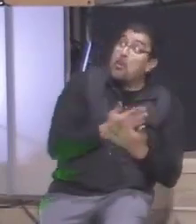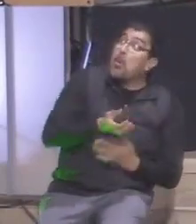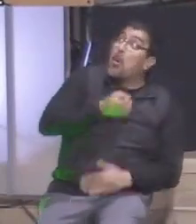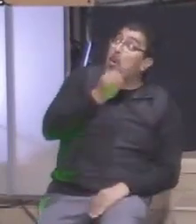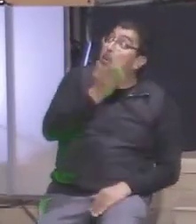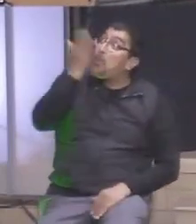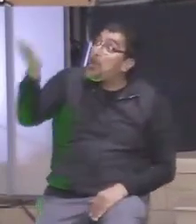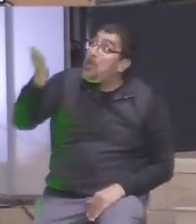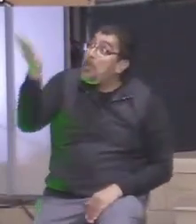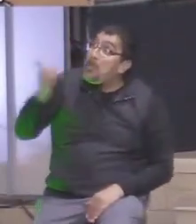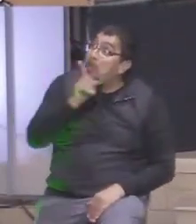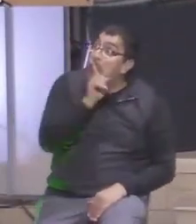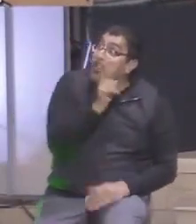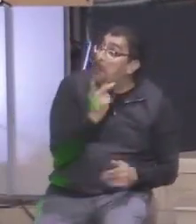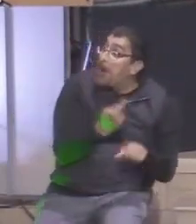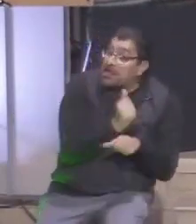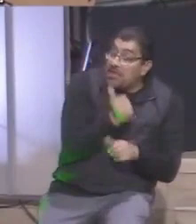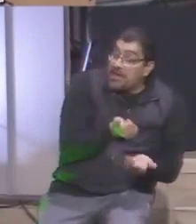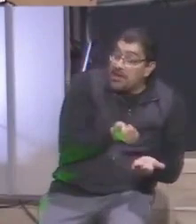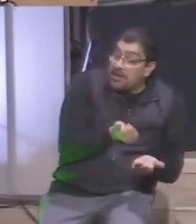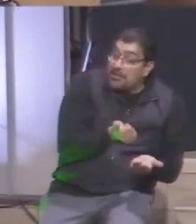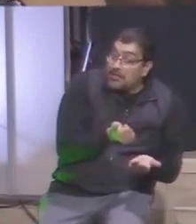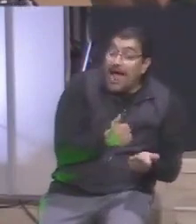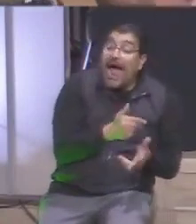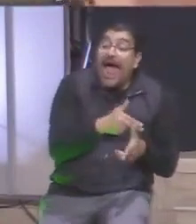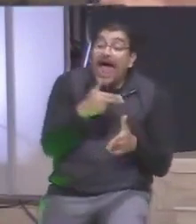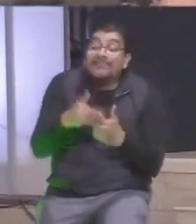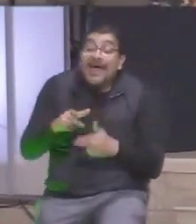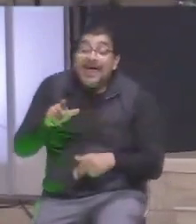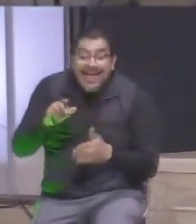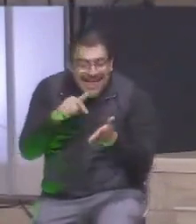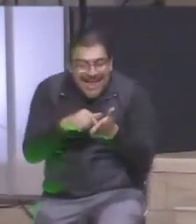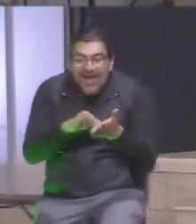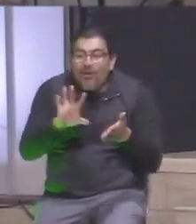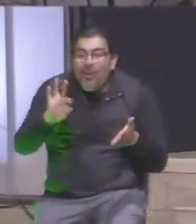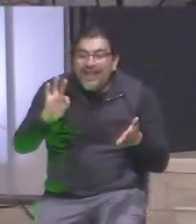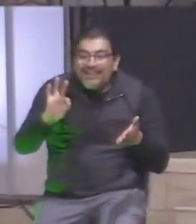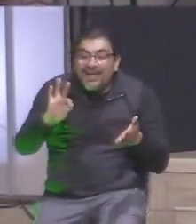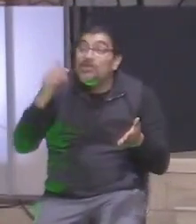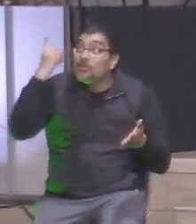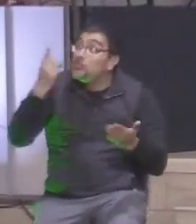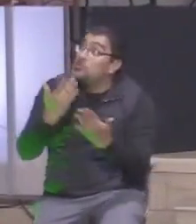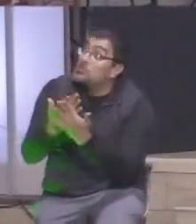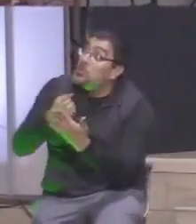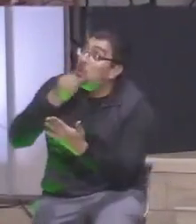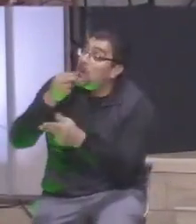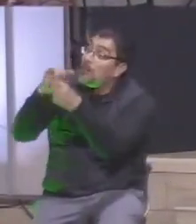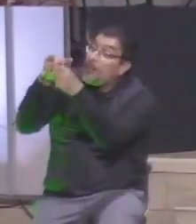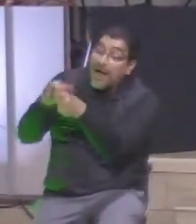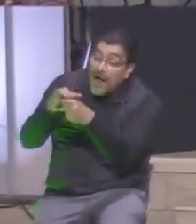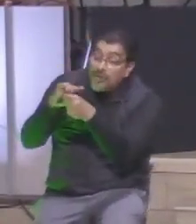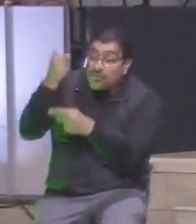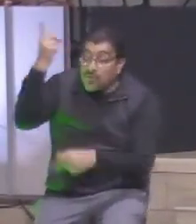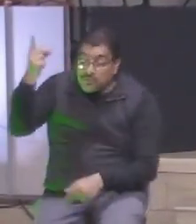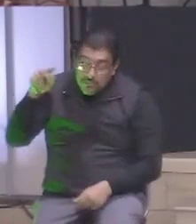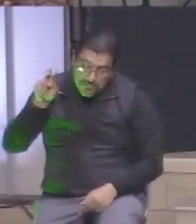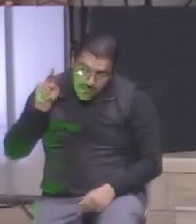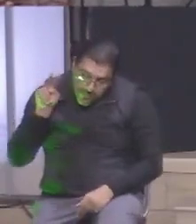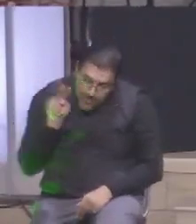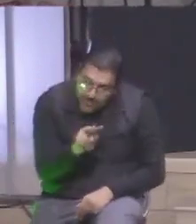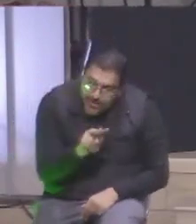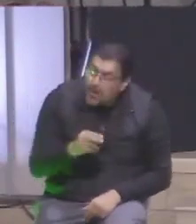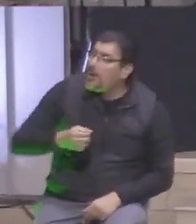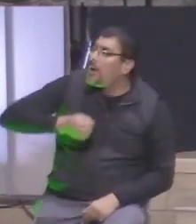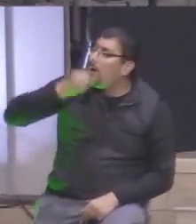pidiendo y no pasa nada recién hasta el capítulo 40 donde Dios se inclina y Oye